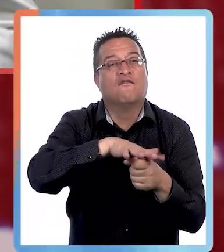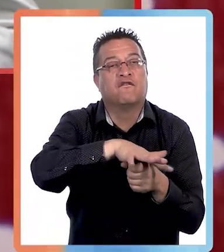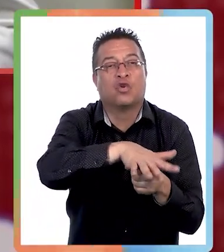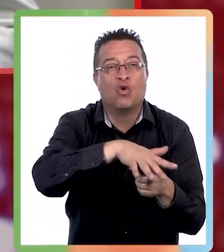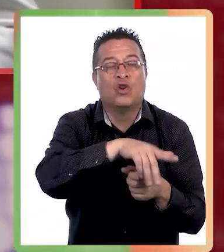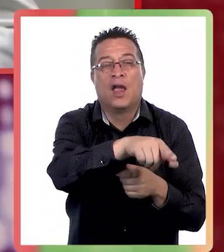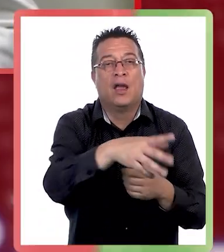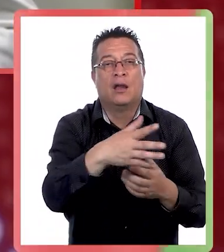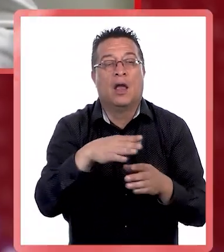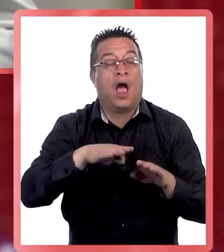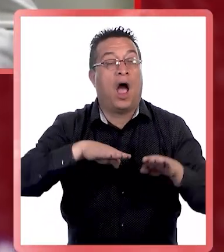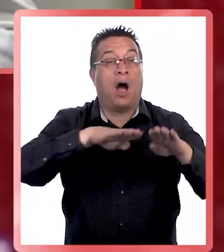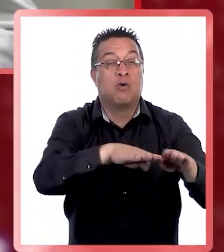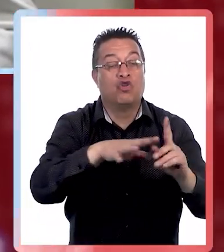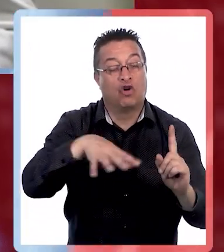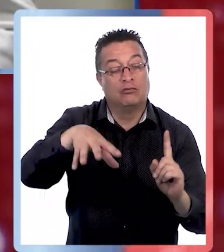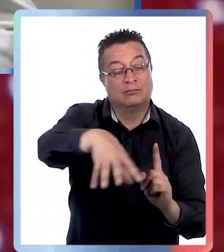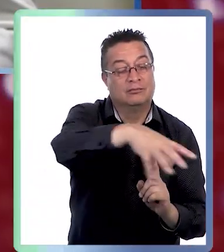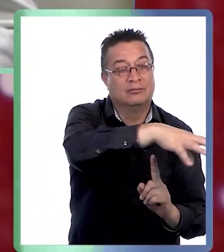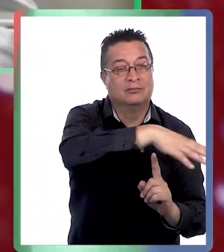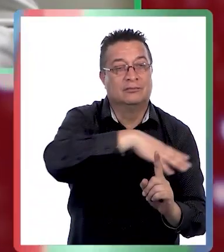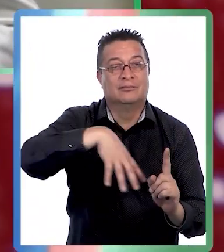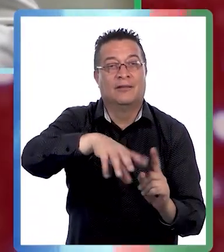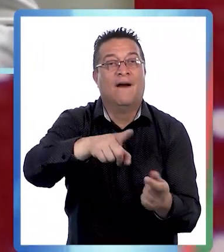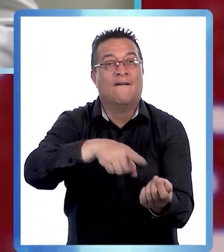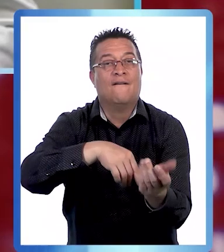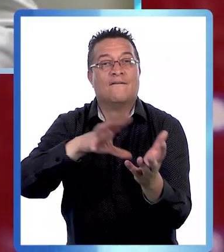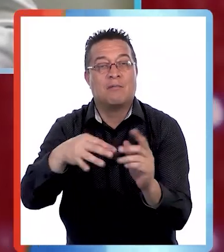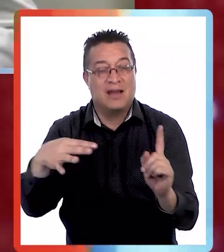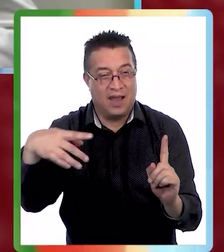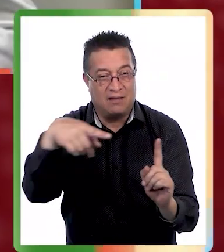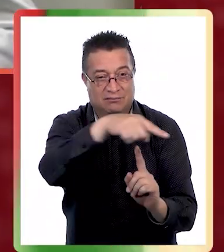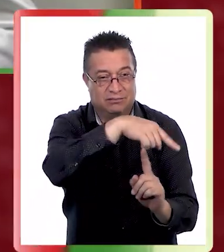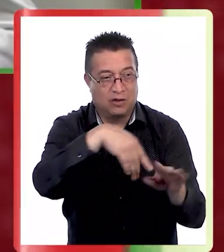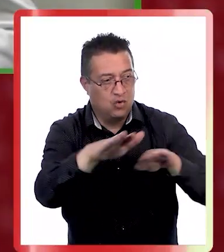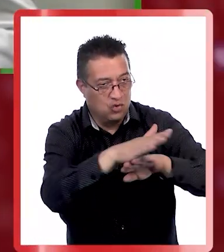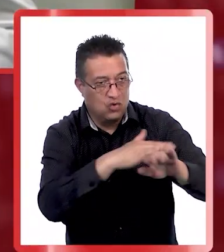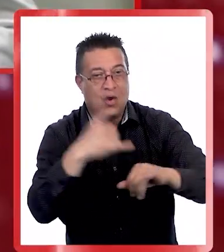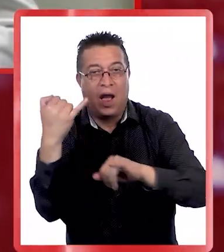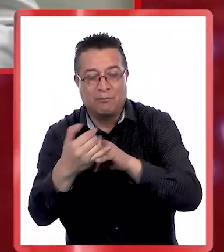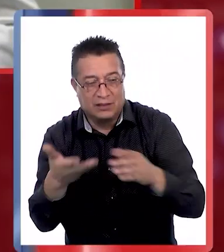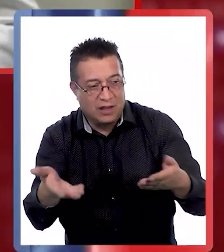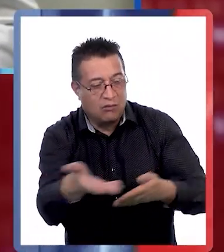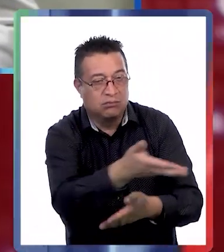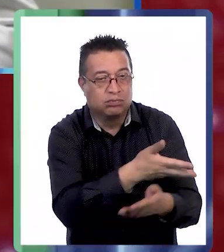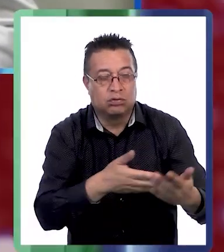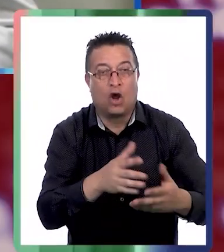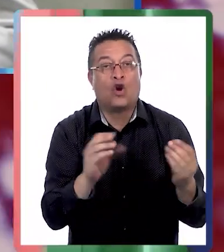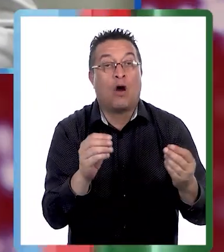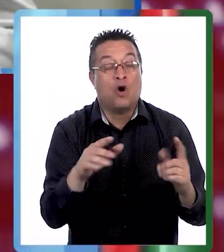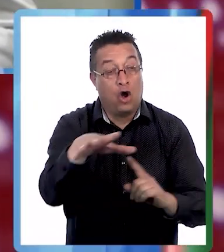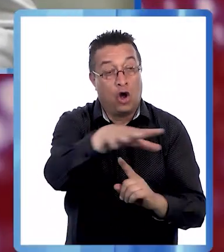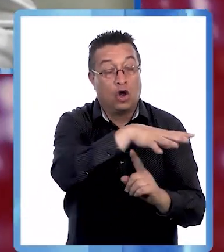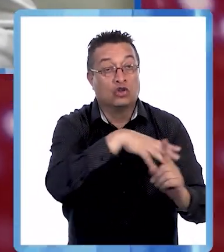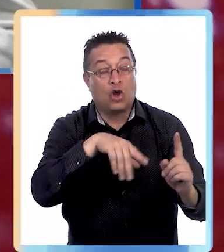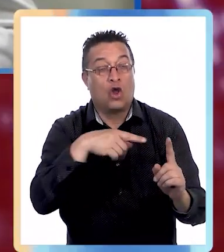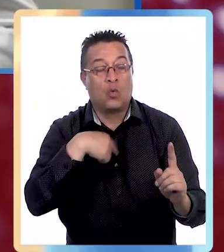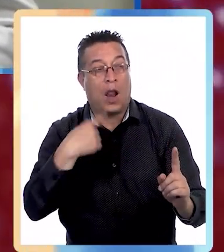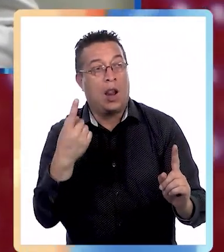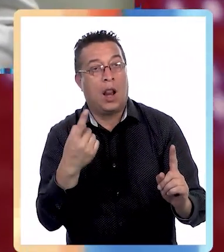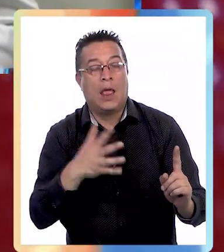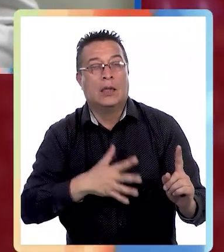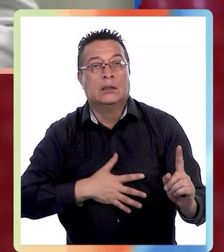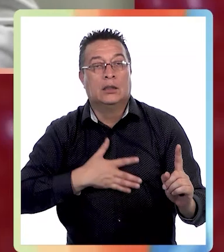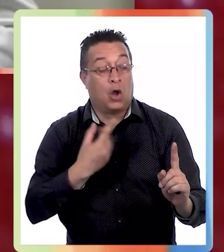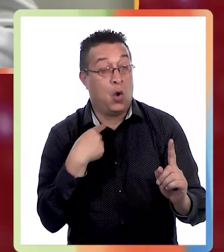entorno fuera de los cuidados paliativos que tiene que ver con la familia, que tiene que ver con las amistades? Porque se genera un poco esa sensación que